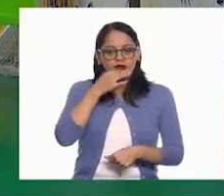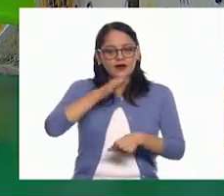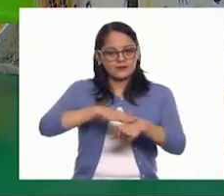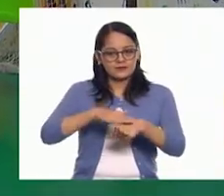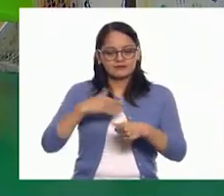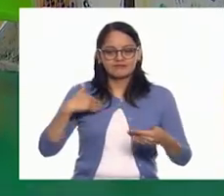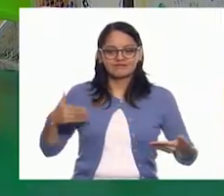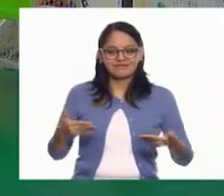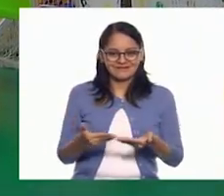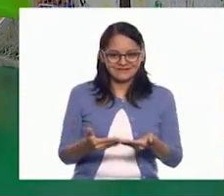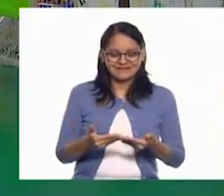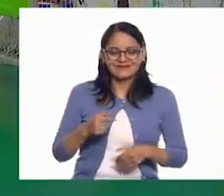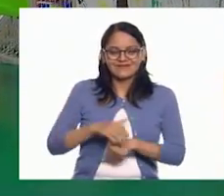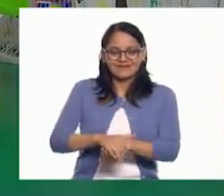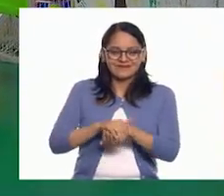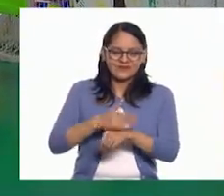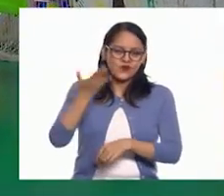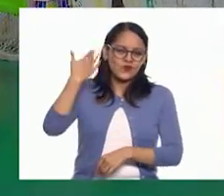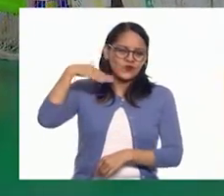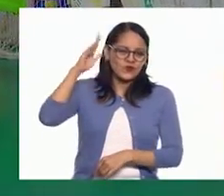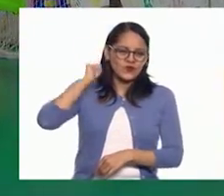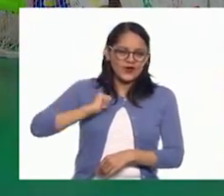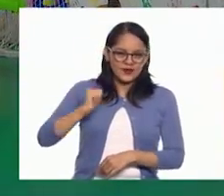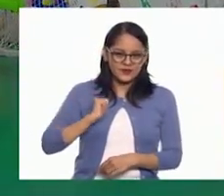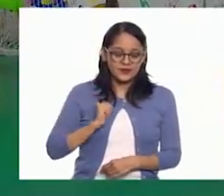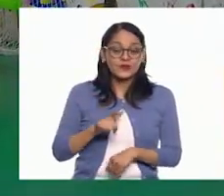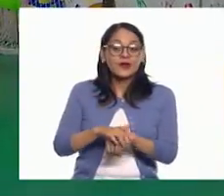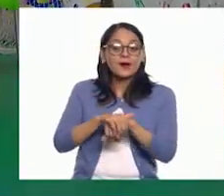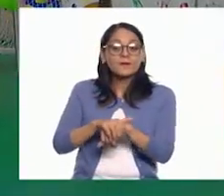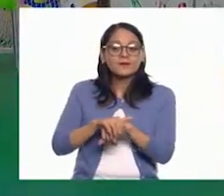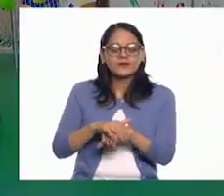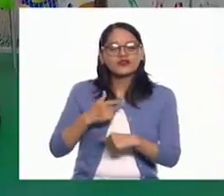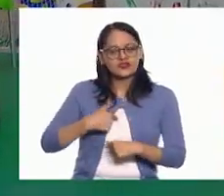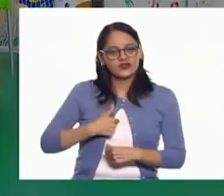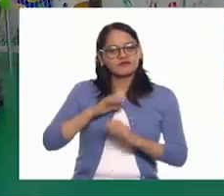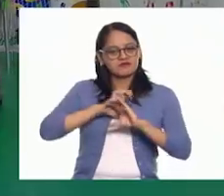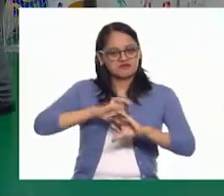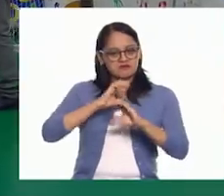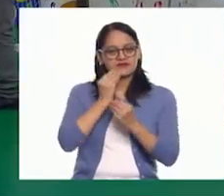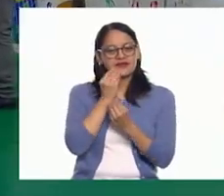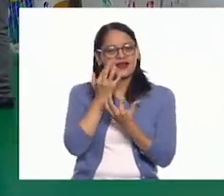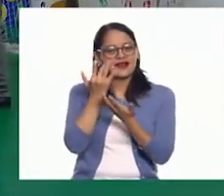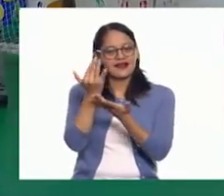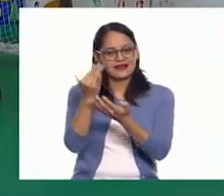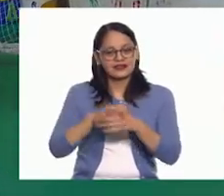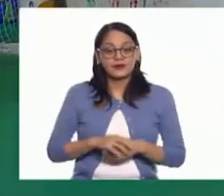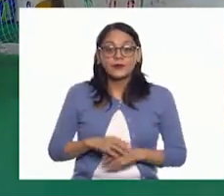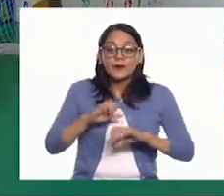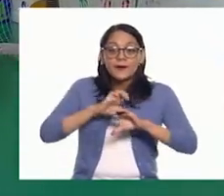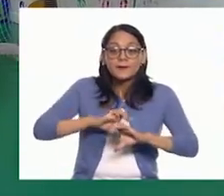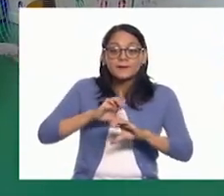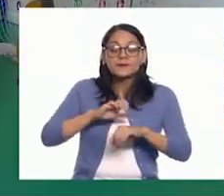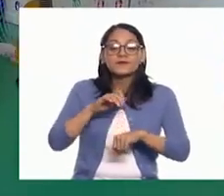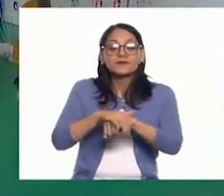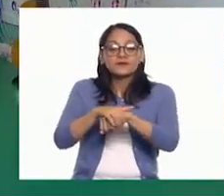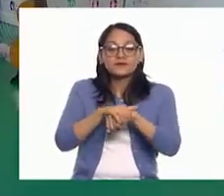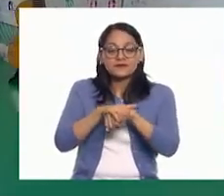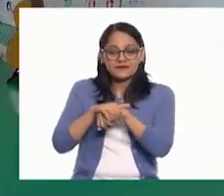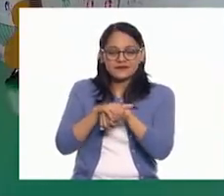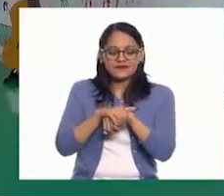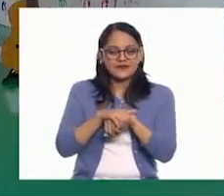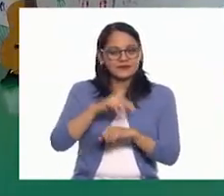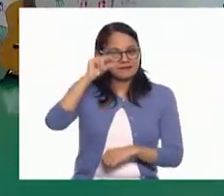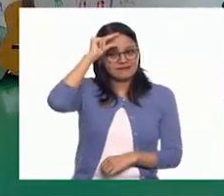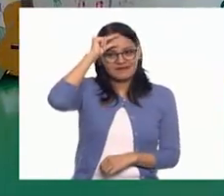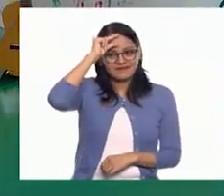a presentar a un viejo amigo. Un amigo que le hice una canción. Es un amiguito muy listo,